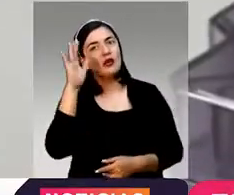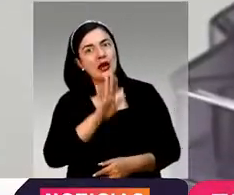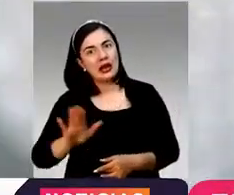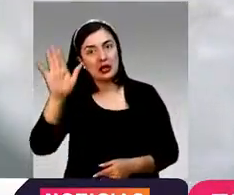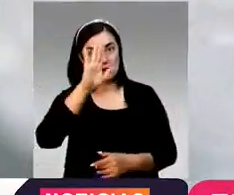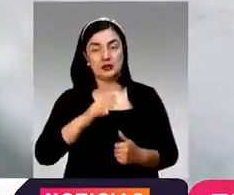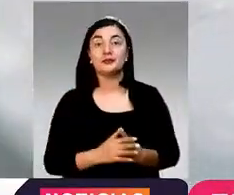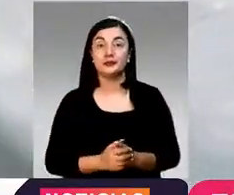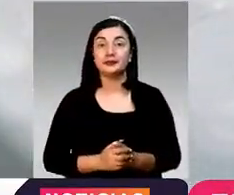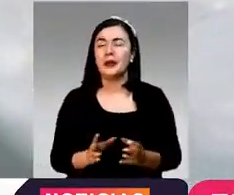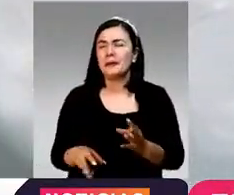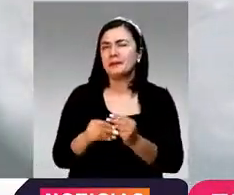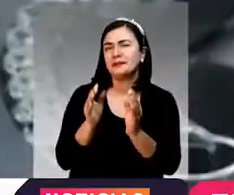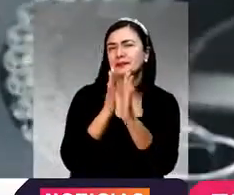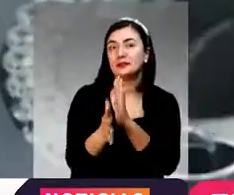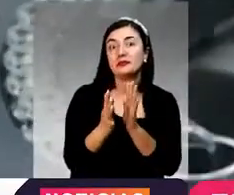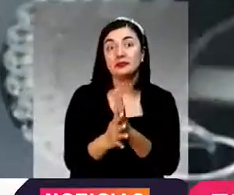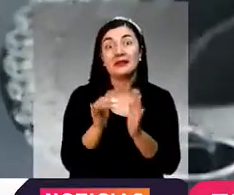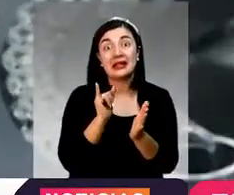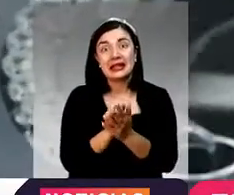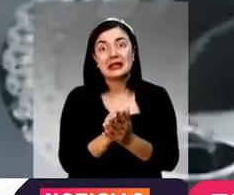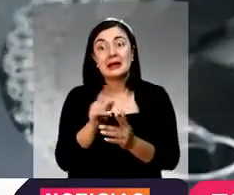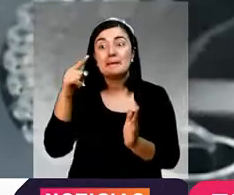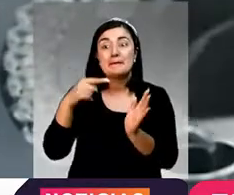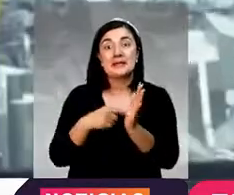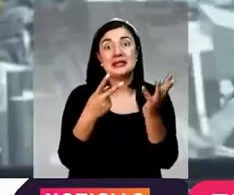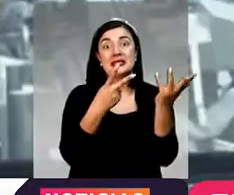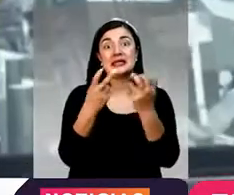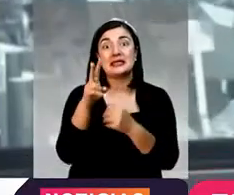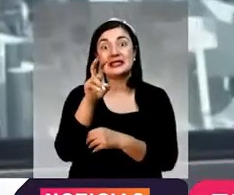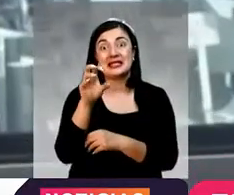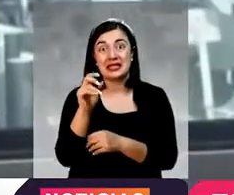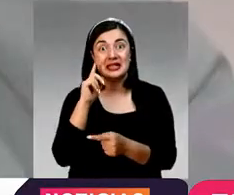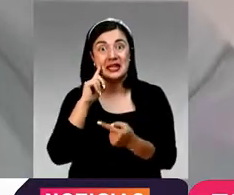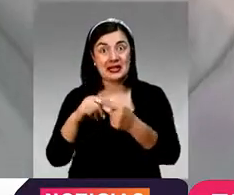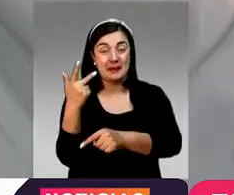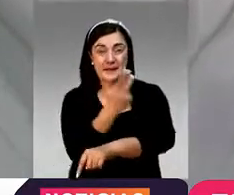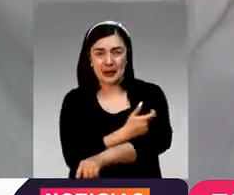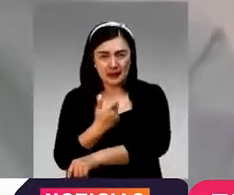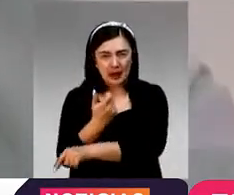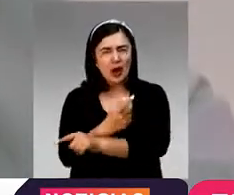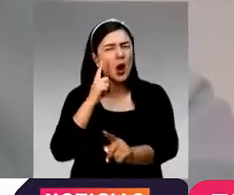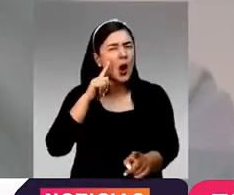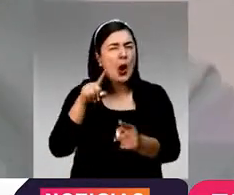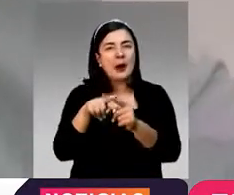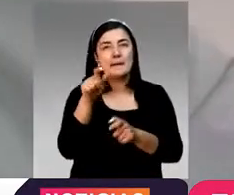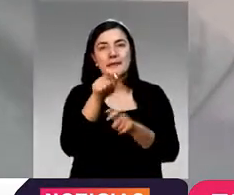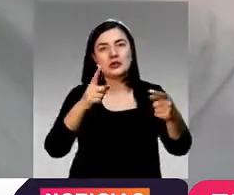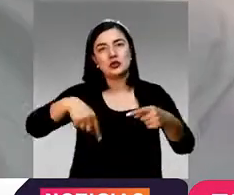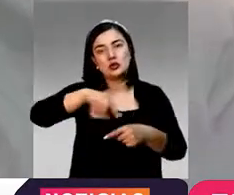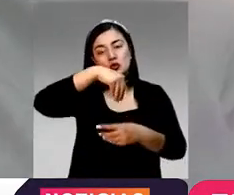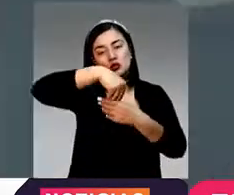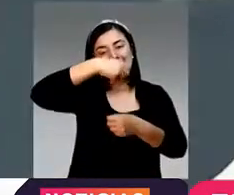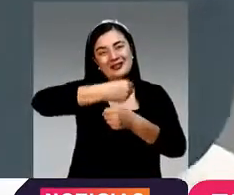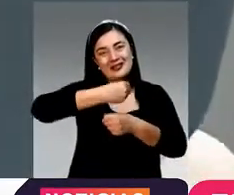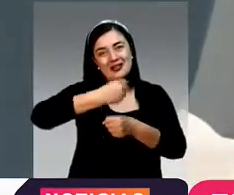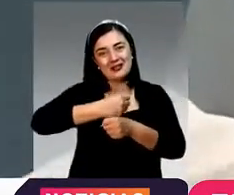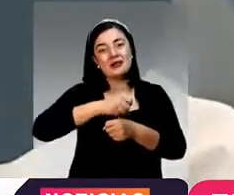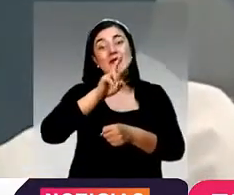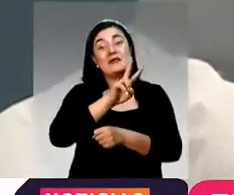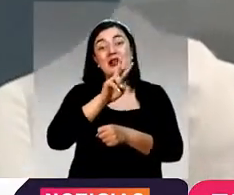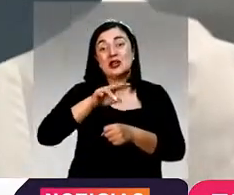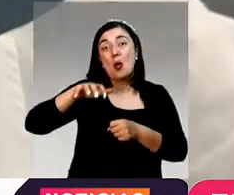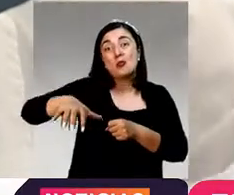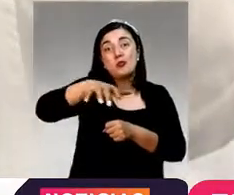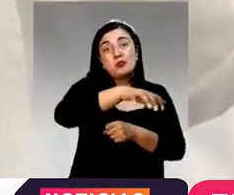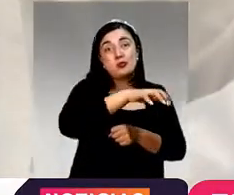Además, agregó que estas primeras 1.770 vacunas estarán destinadas para el personal de salud que trabaja en las 22 unidades de